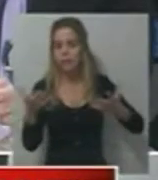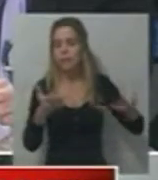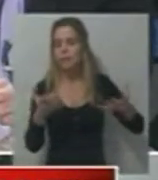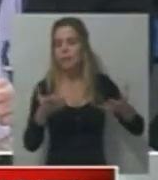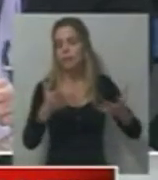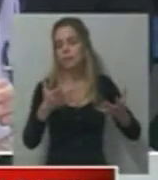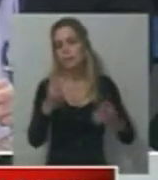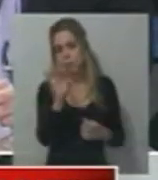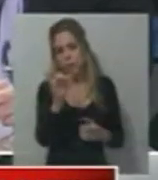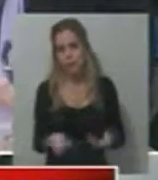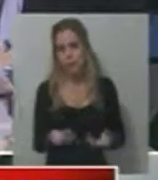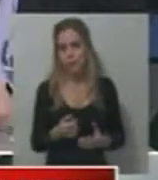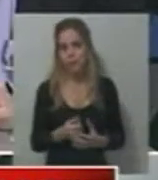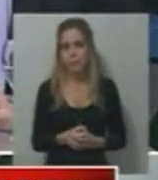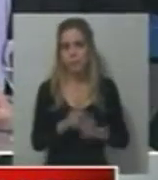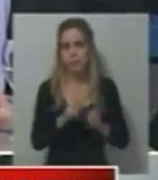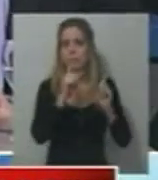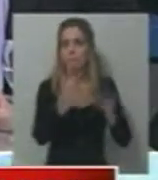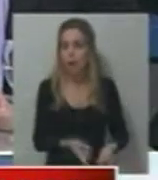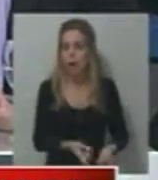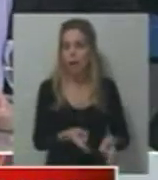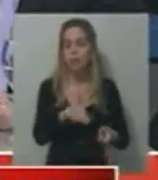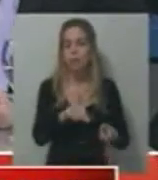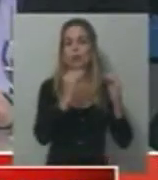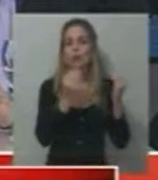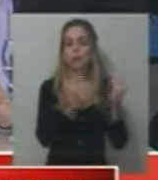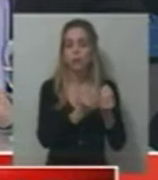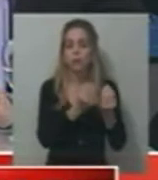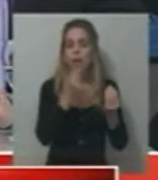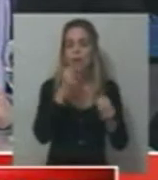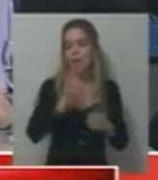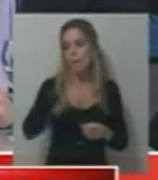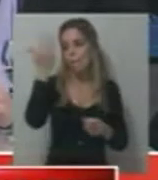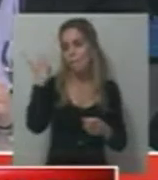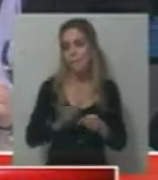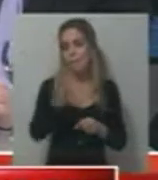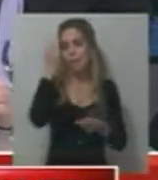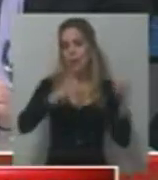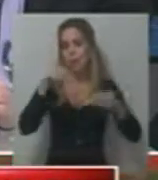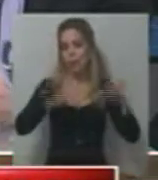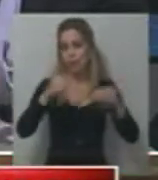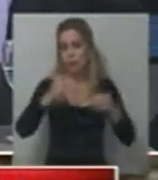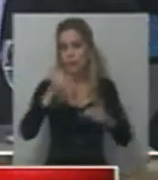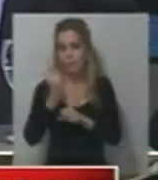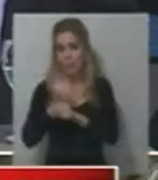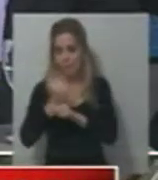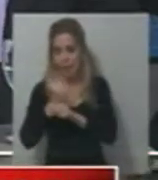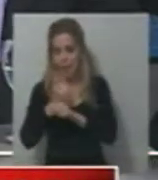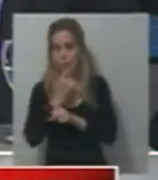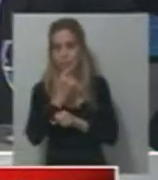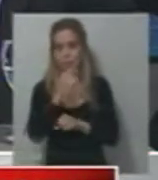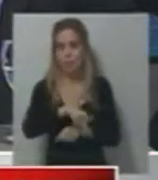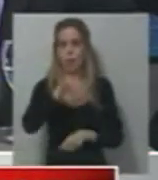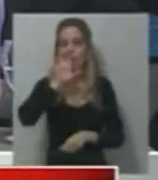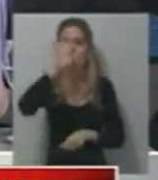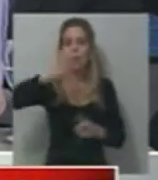que fue rara. A pesar de todo esto, los resultados de las PASO hoy se mantendrían con algunas diferencias. Por ejemplo, en la provincia de Buenos